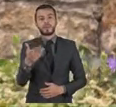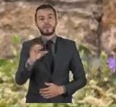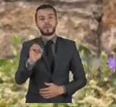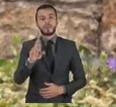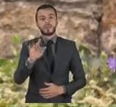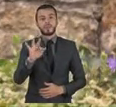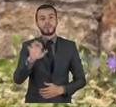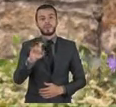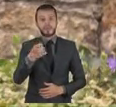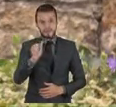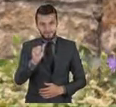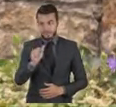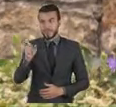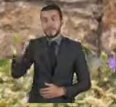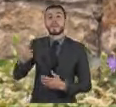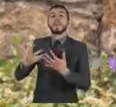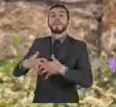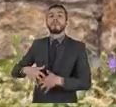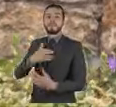de Bogotá.